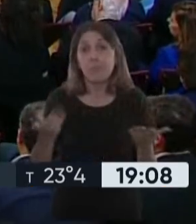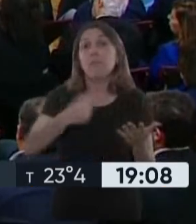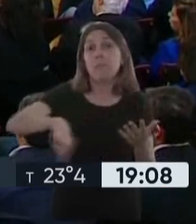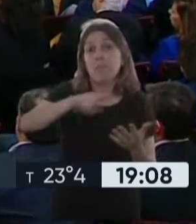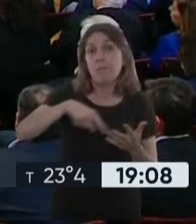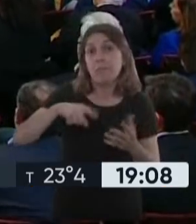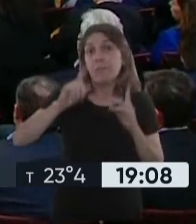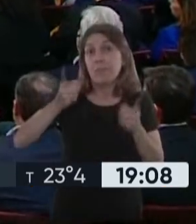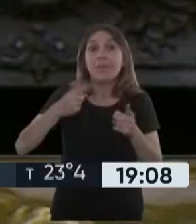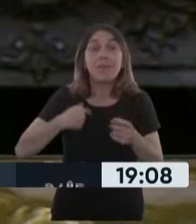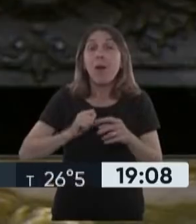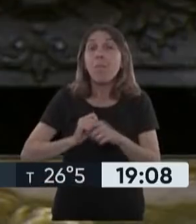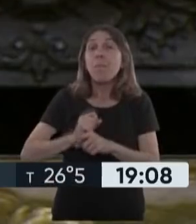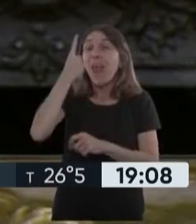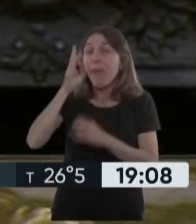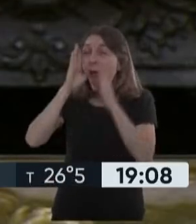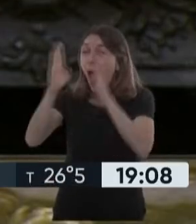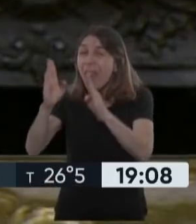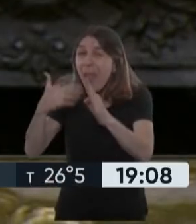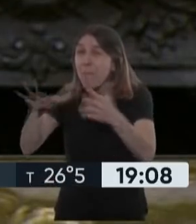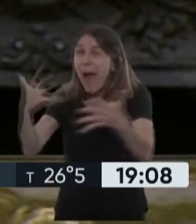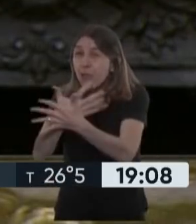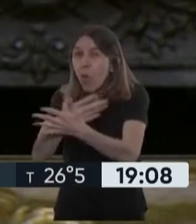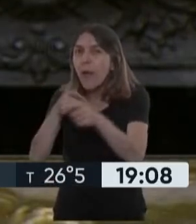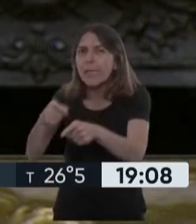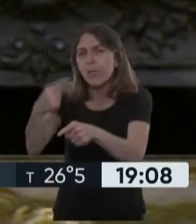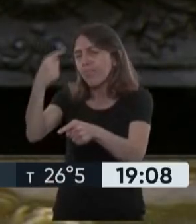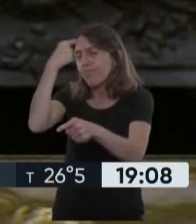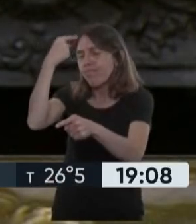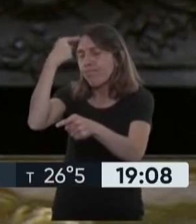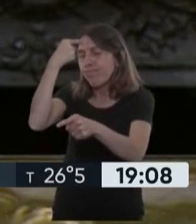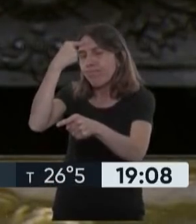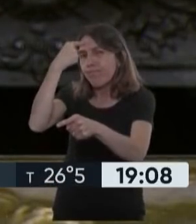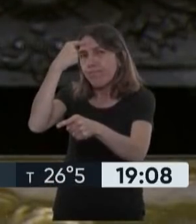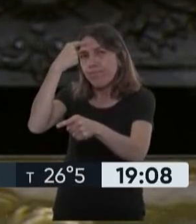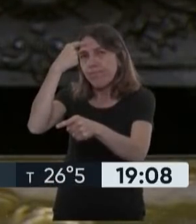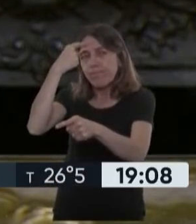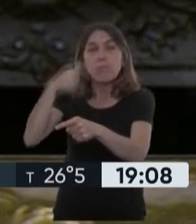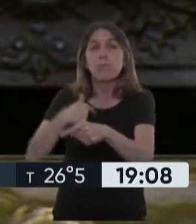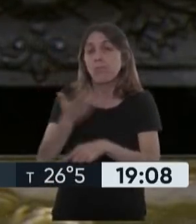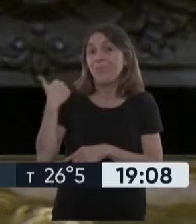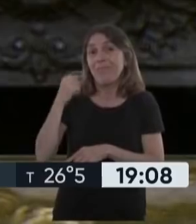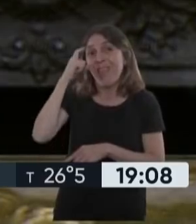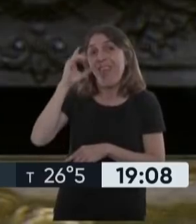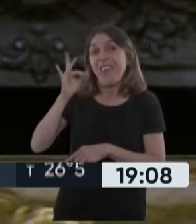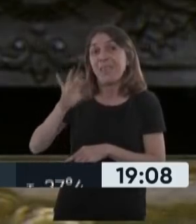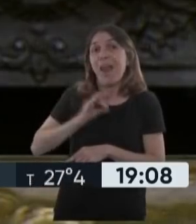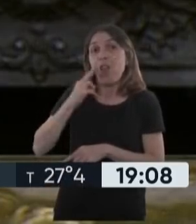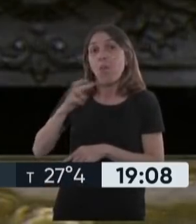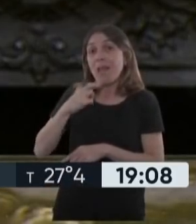Llegar a los últimos es mi mayor obsesión. Cuando llegué el 10 de diciembre del año